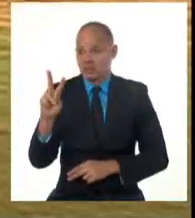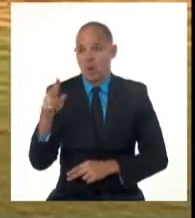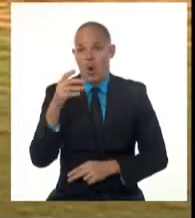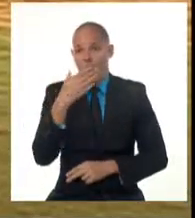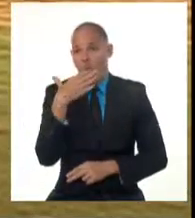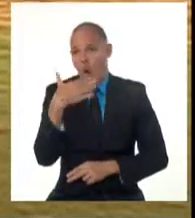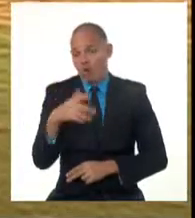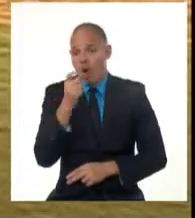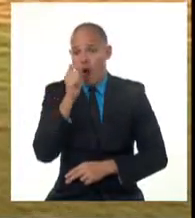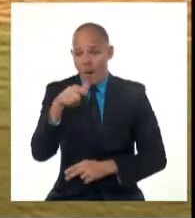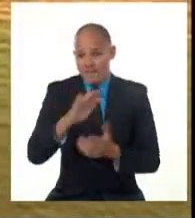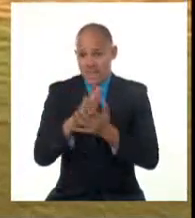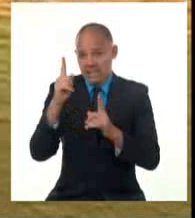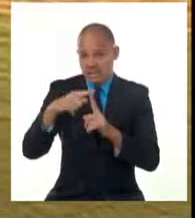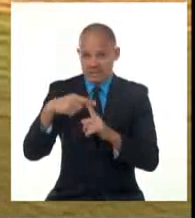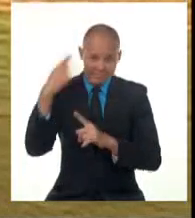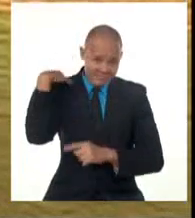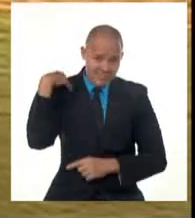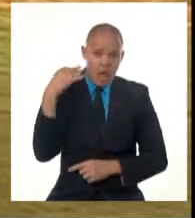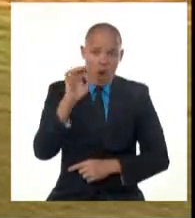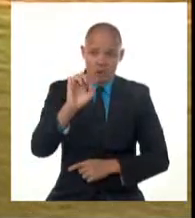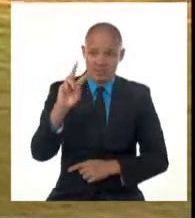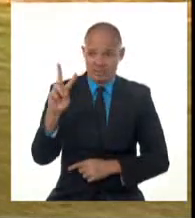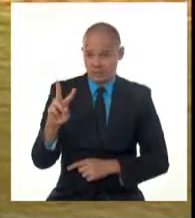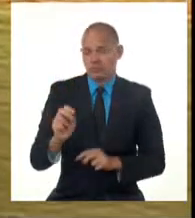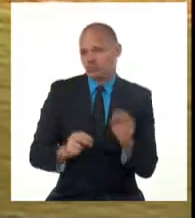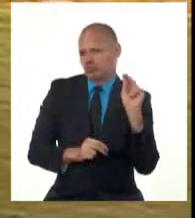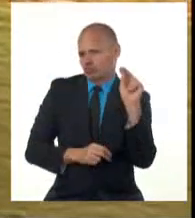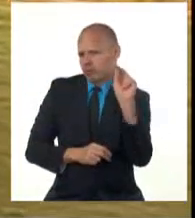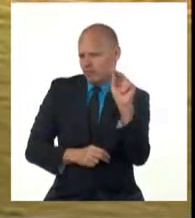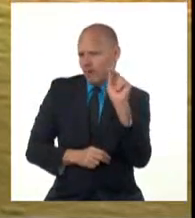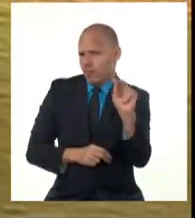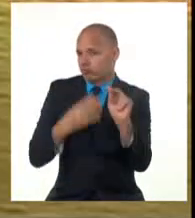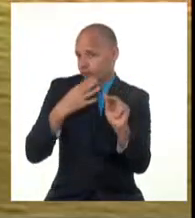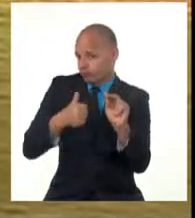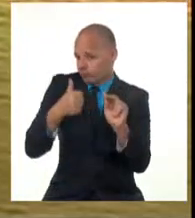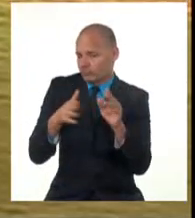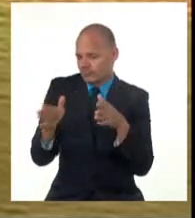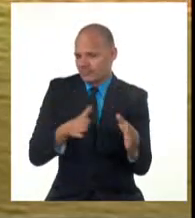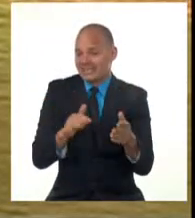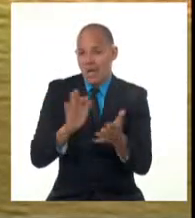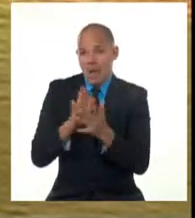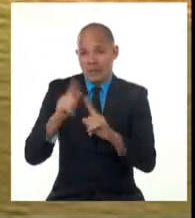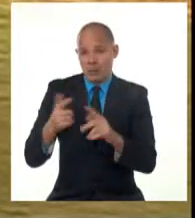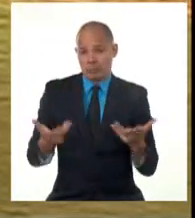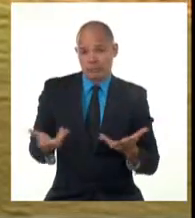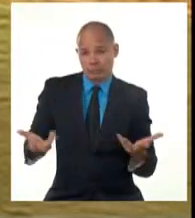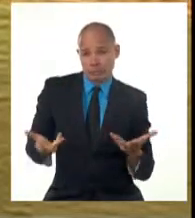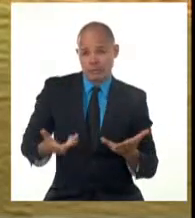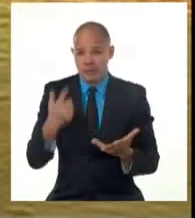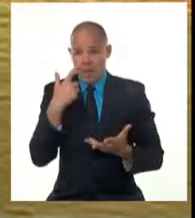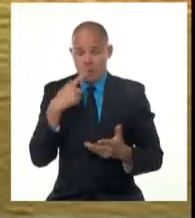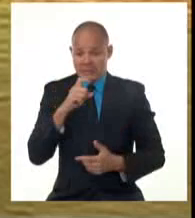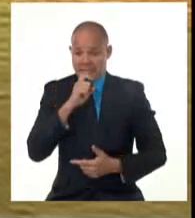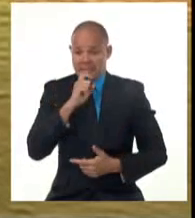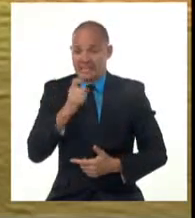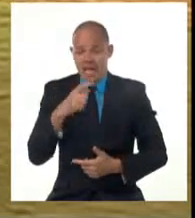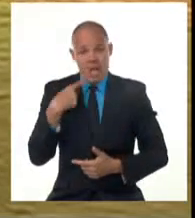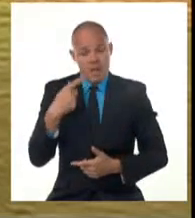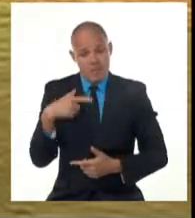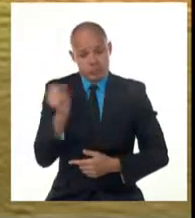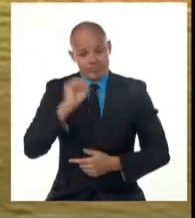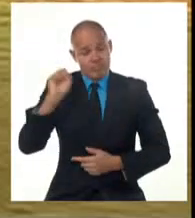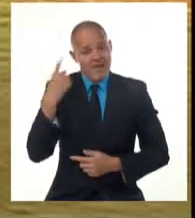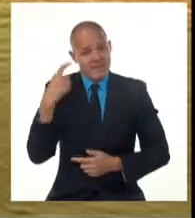monticular encima del box por los Matanceros, que están apurados. Para ellos es vital conseguir